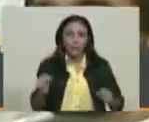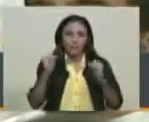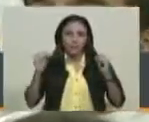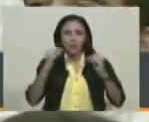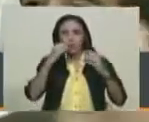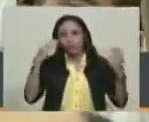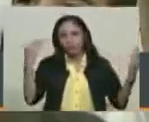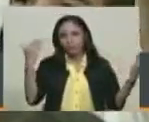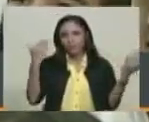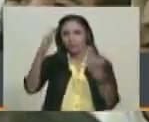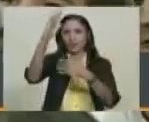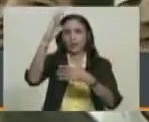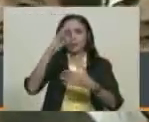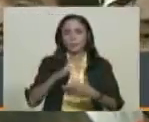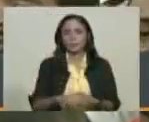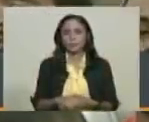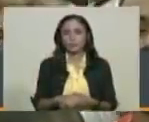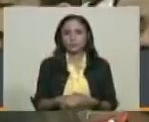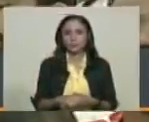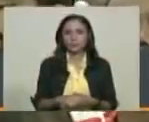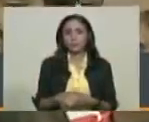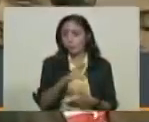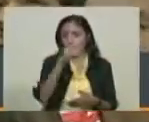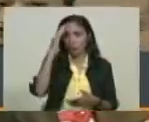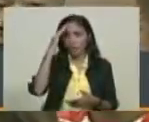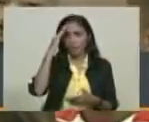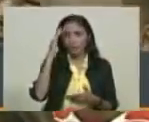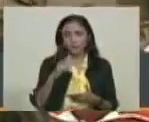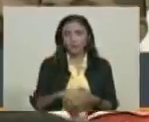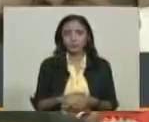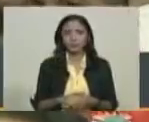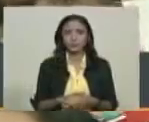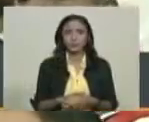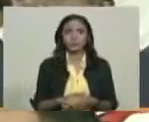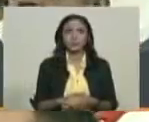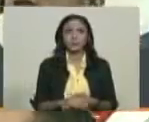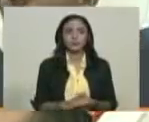Viviremos y seguiremos venciendo, para que lo sepan.